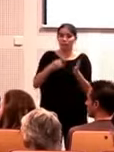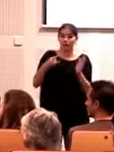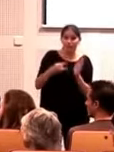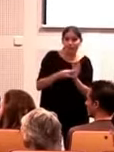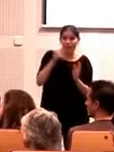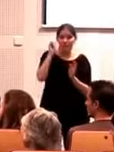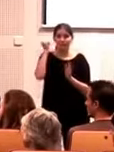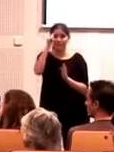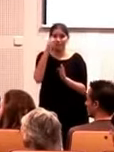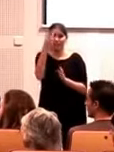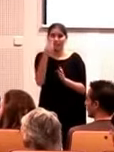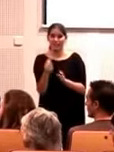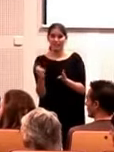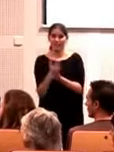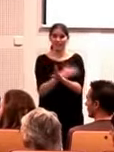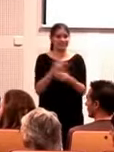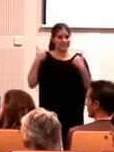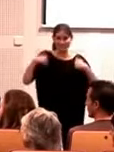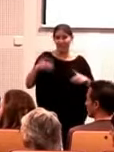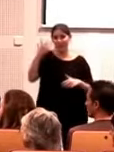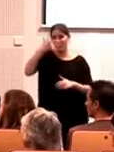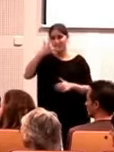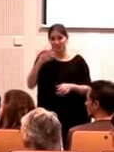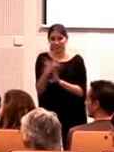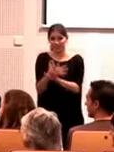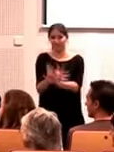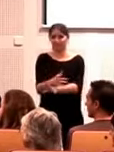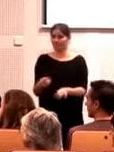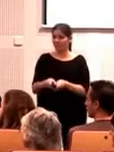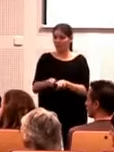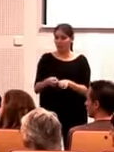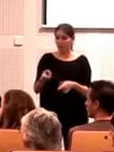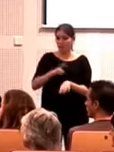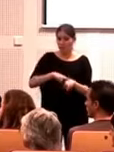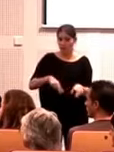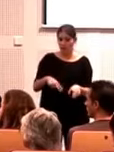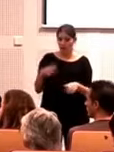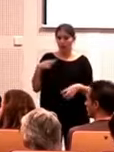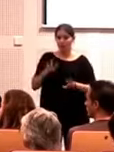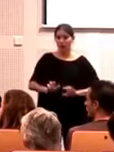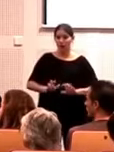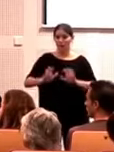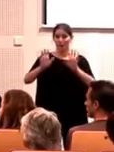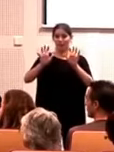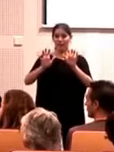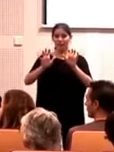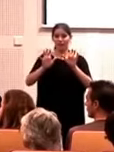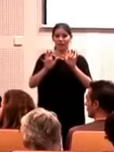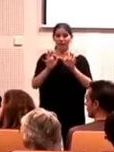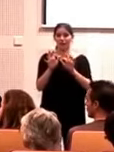tres días antes y ya estás haciendo el amor con esa persona. Claro, todos estos aprendizajes